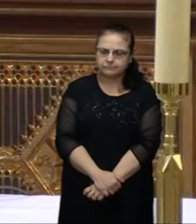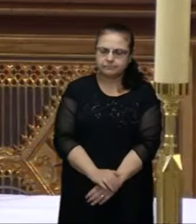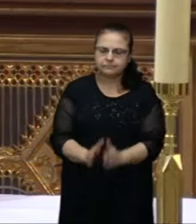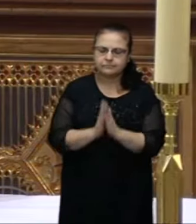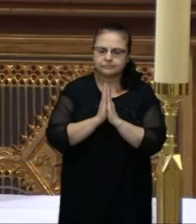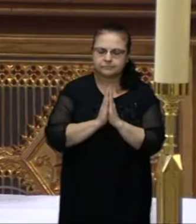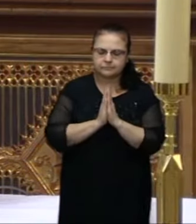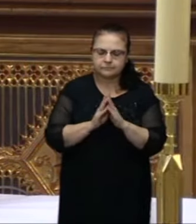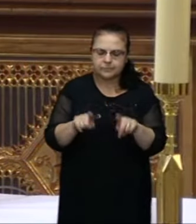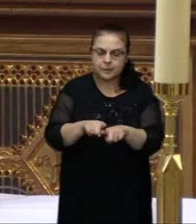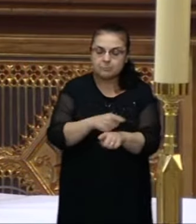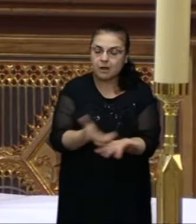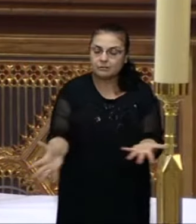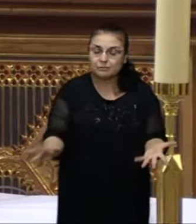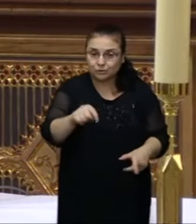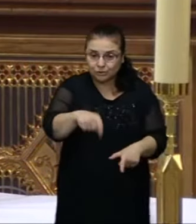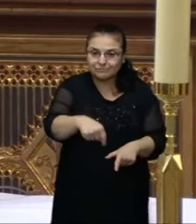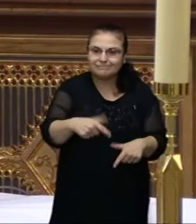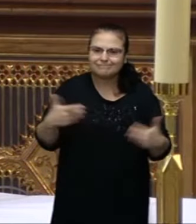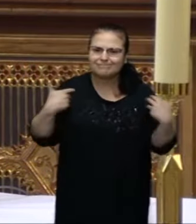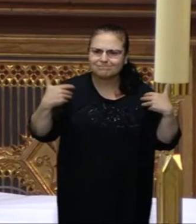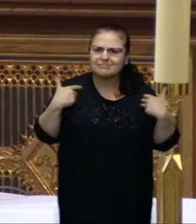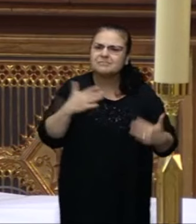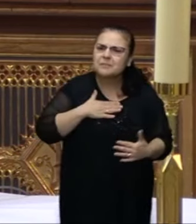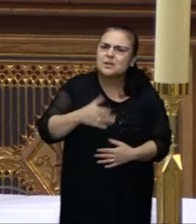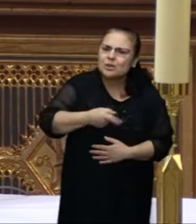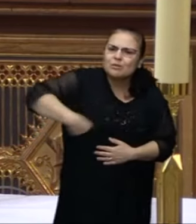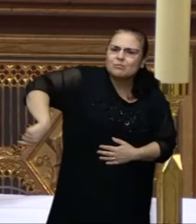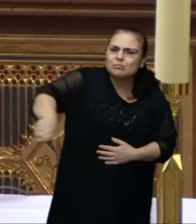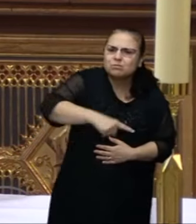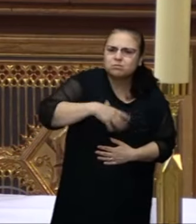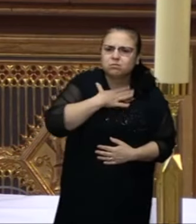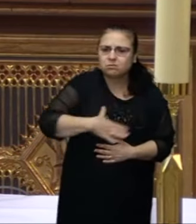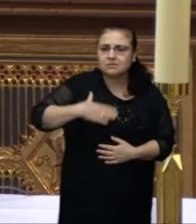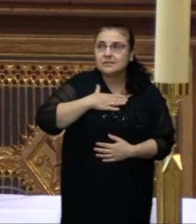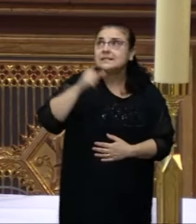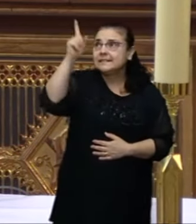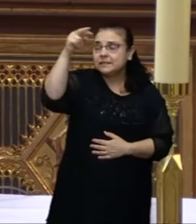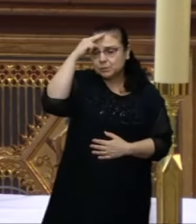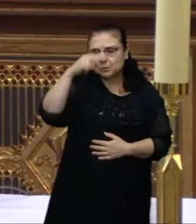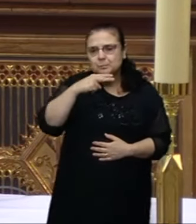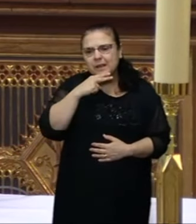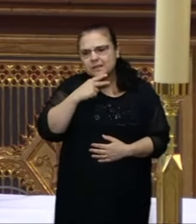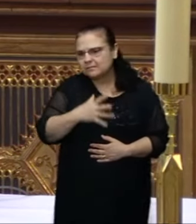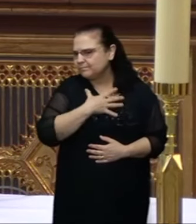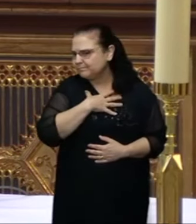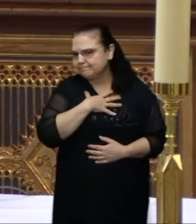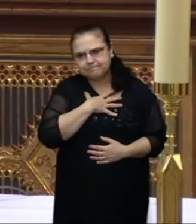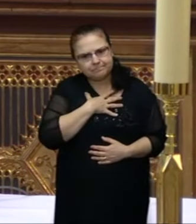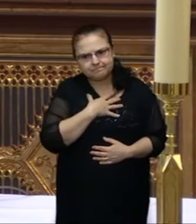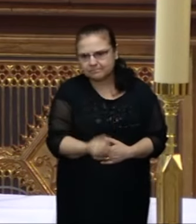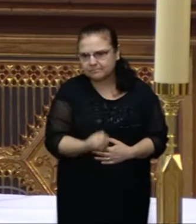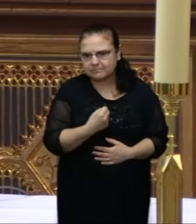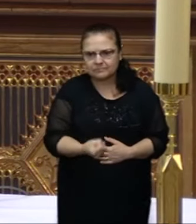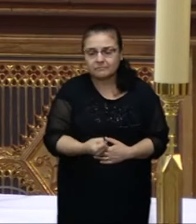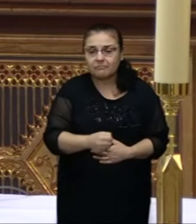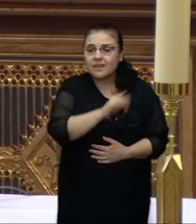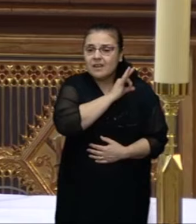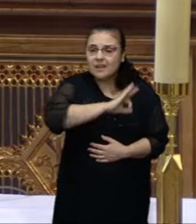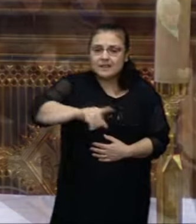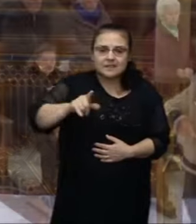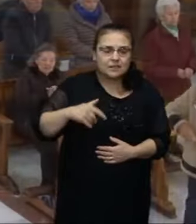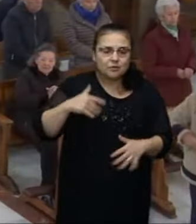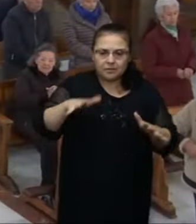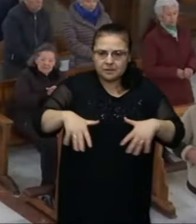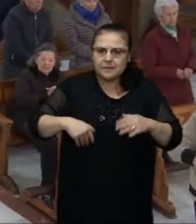Oremos, hermanos, para que este sacrificio mío y vuestro sea agradable a Dios Padre Todopoderoso.